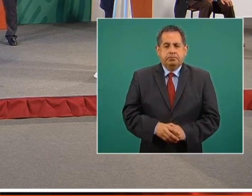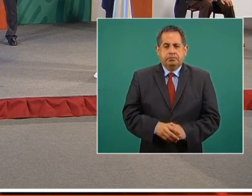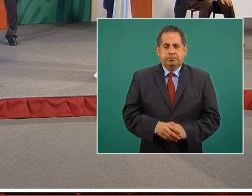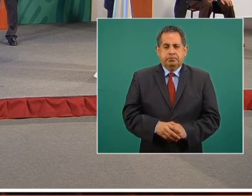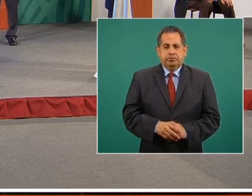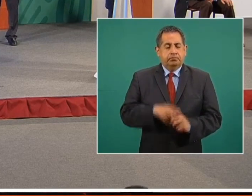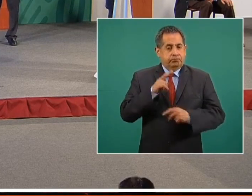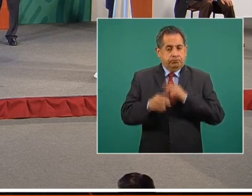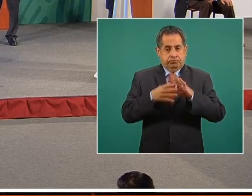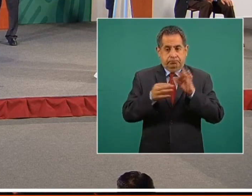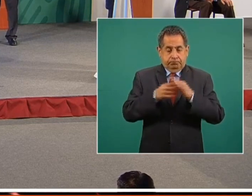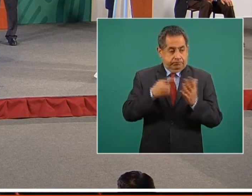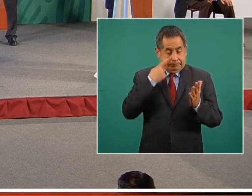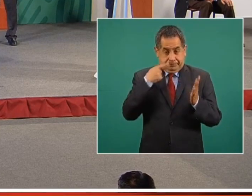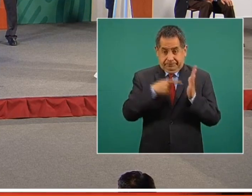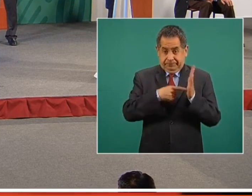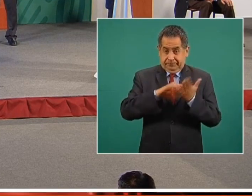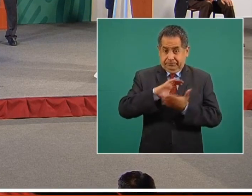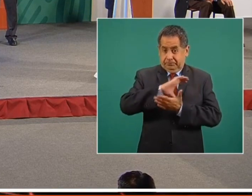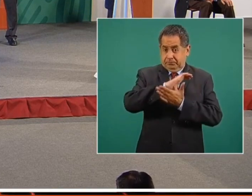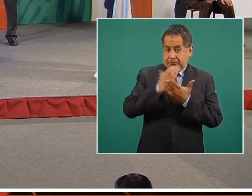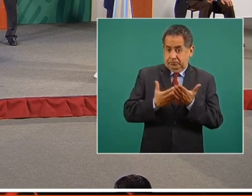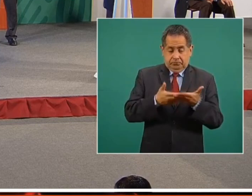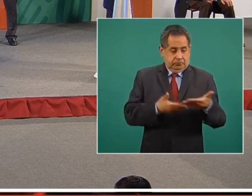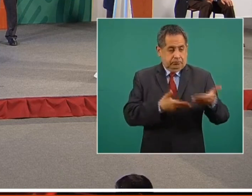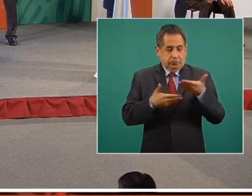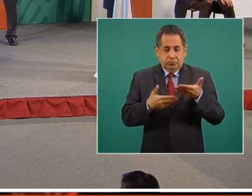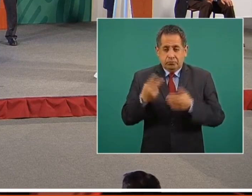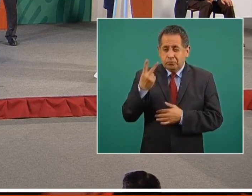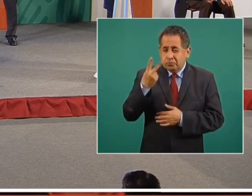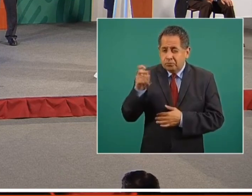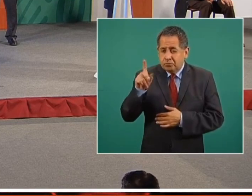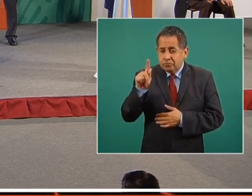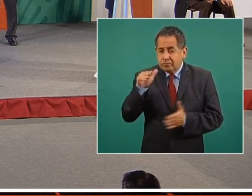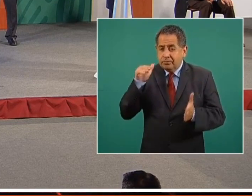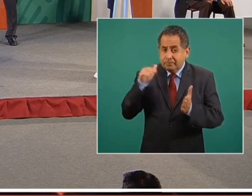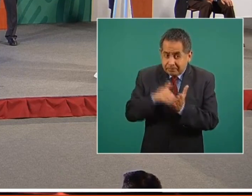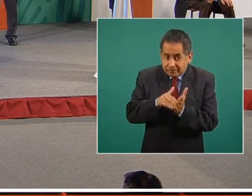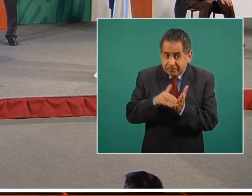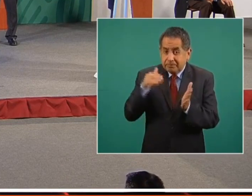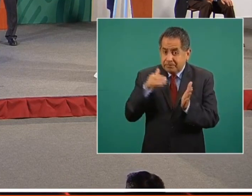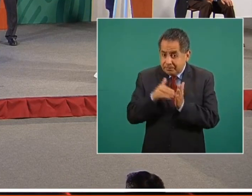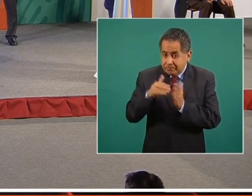aclarar que este contrato, que casi llega a los 270,000 millones de pesos,